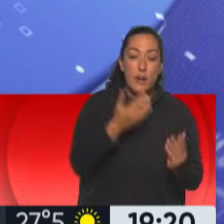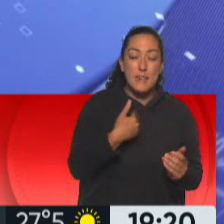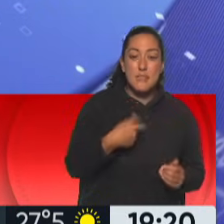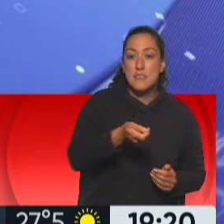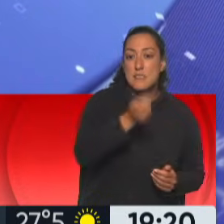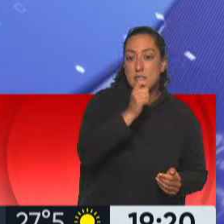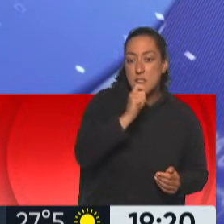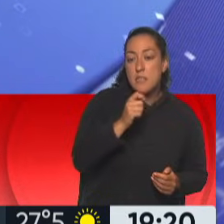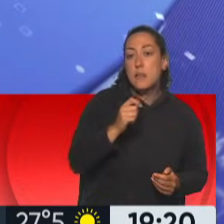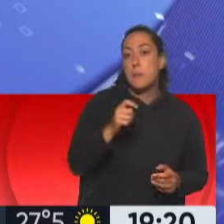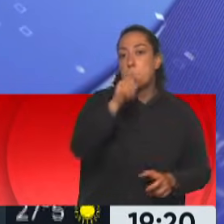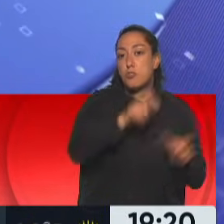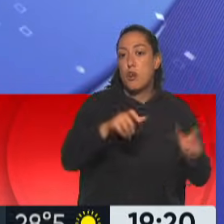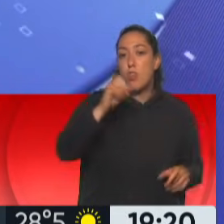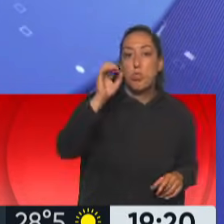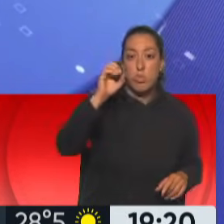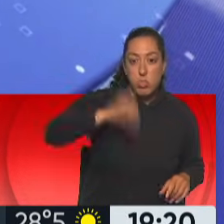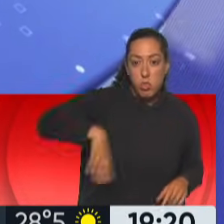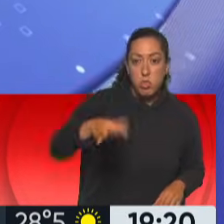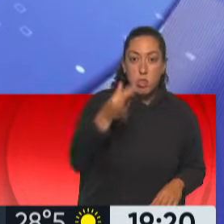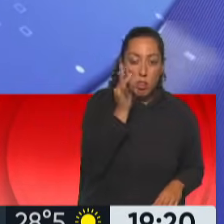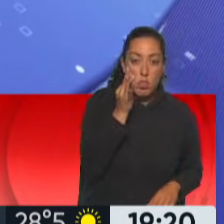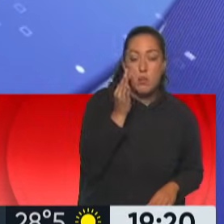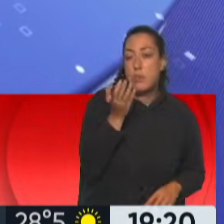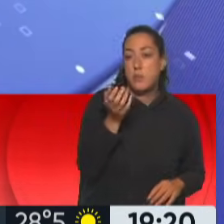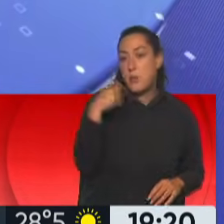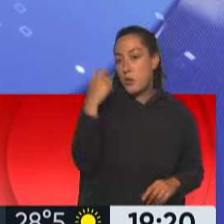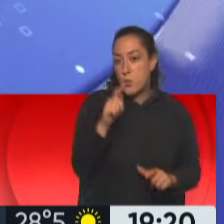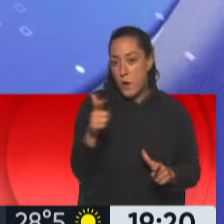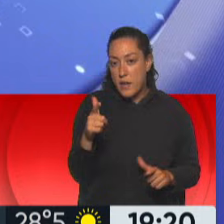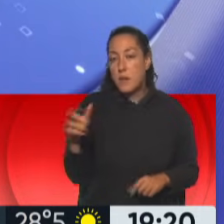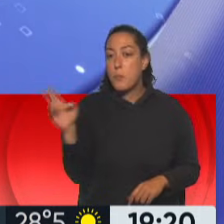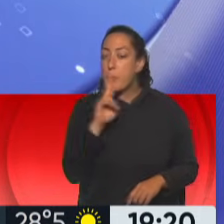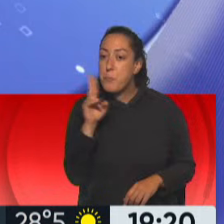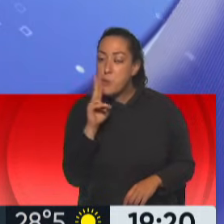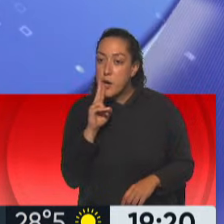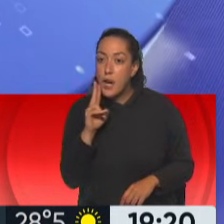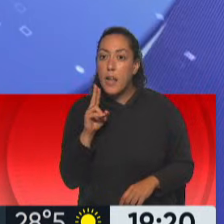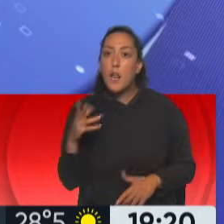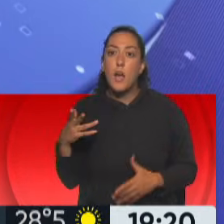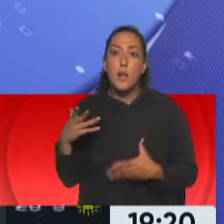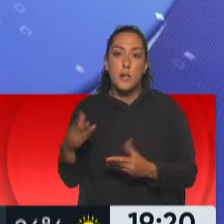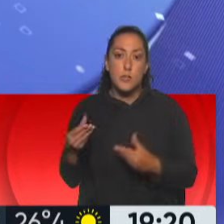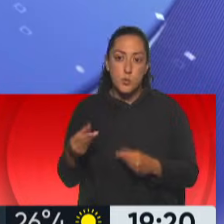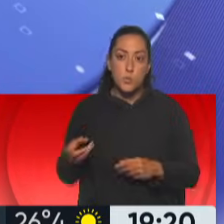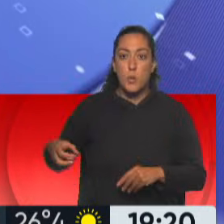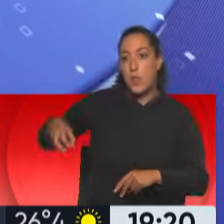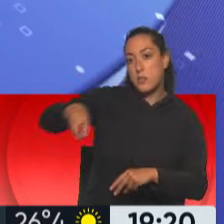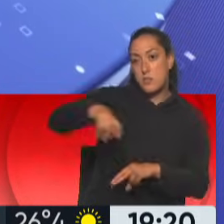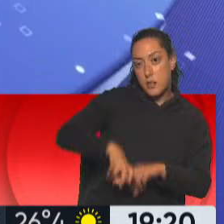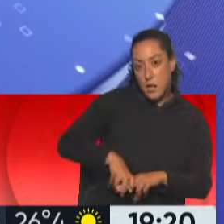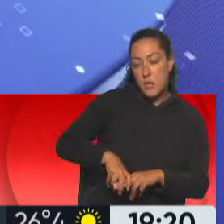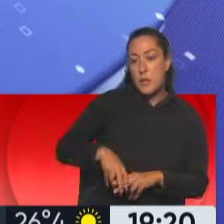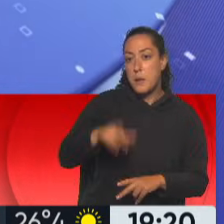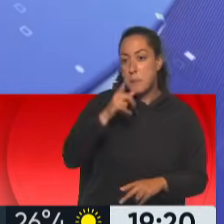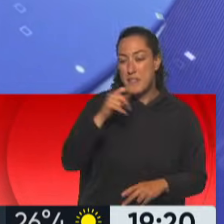imágenes. Y lo que dijeron también la defensa fue que en el caso de Cilia Flores, de hecho la tuvieron que ayudar para sentarse, que tendría